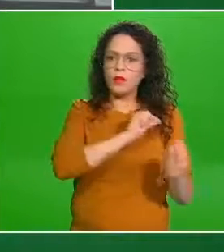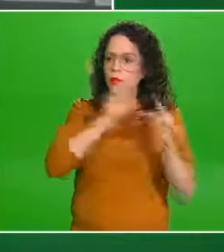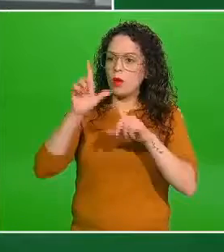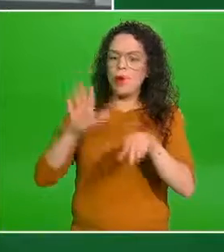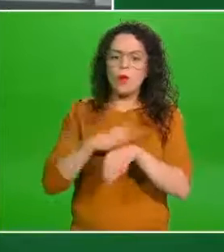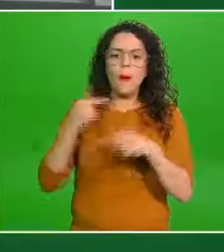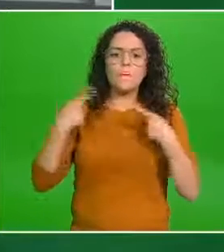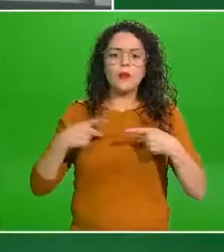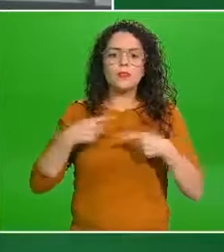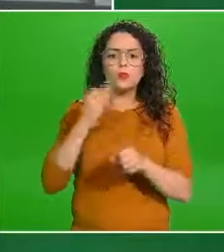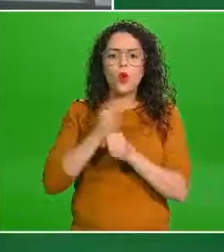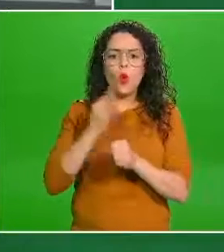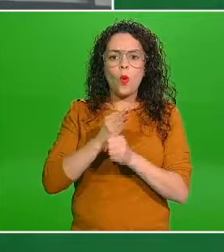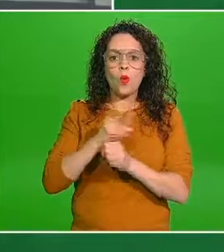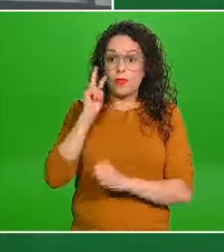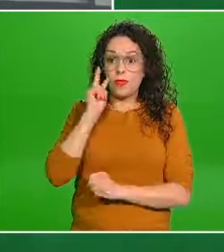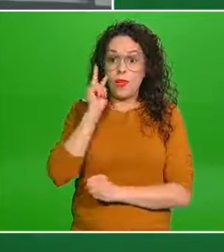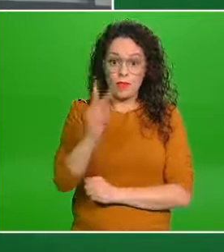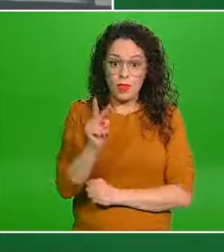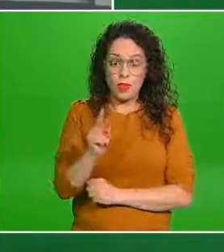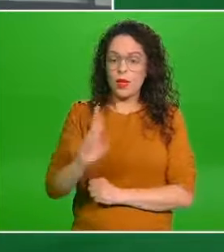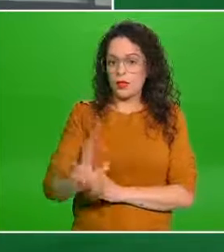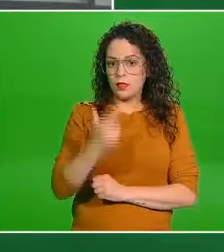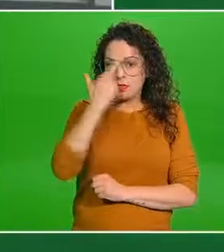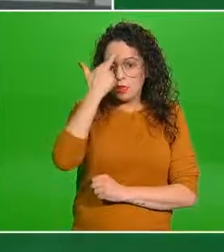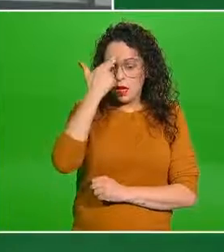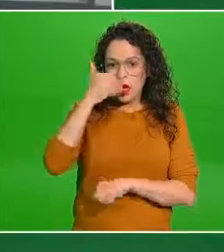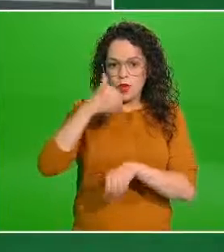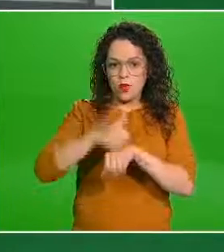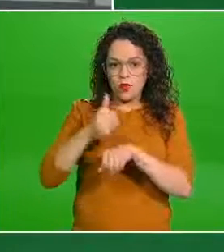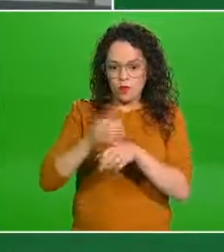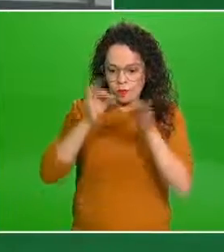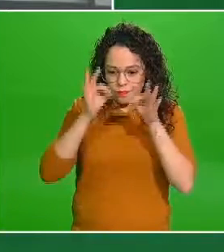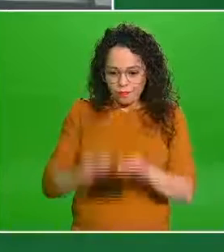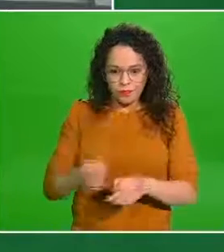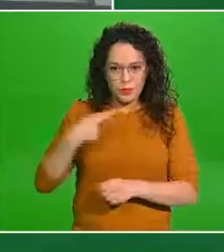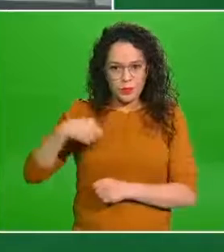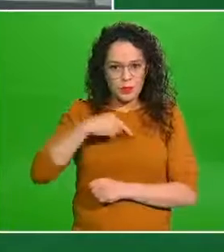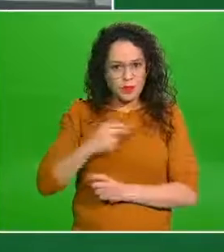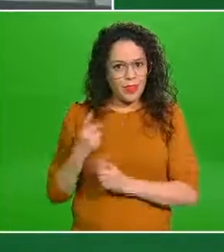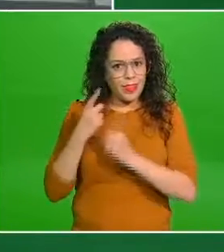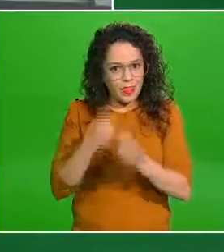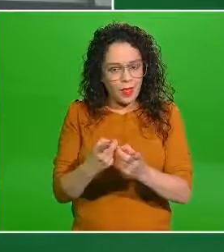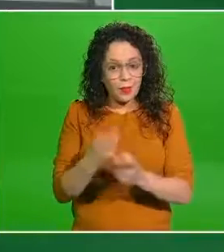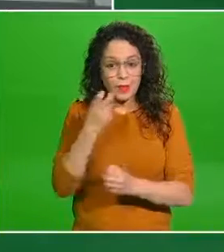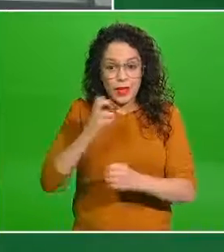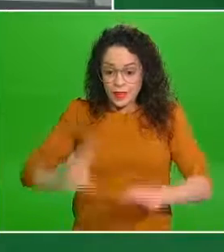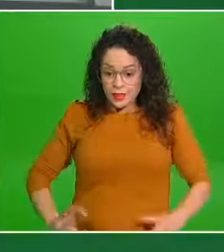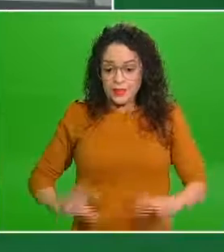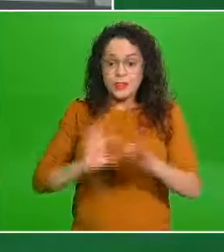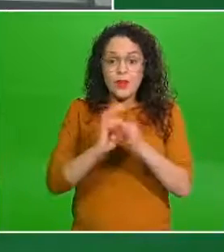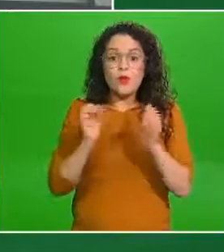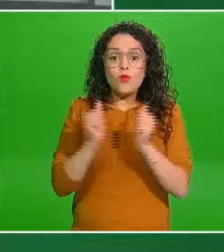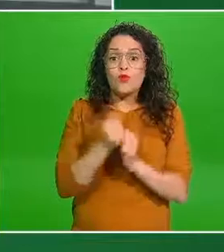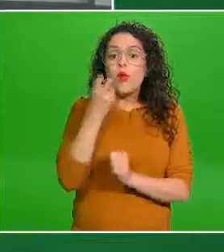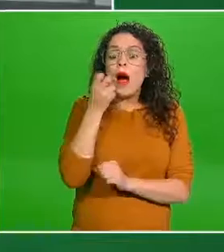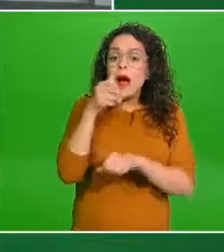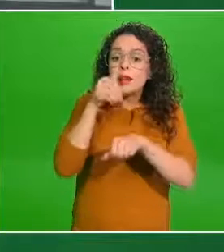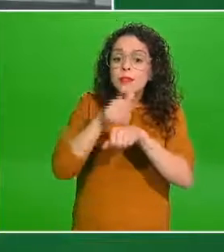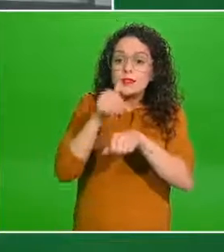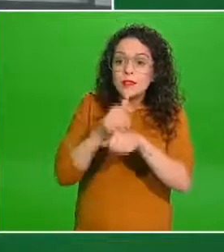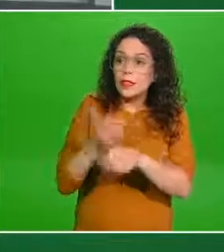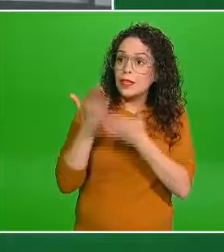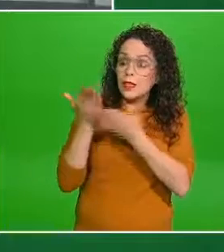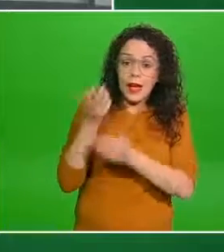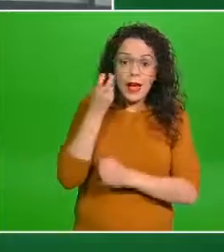están conectadas en pantalla recuerden la cifra justo que dimos, va relacionada a este número. Nosotros